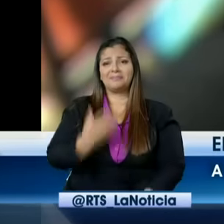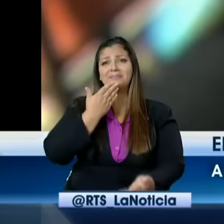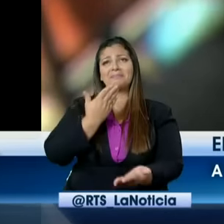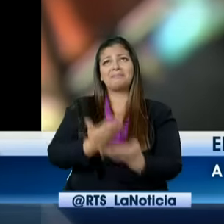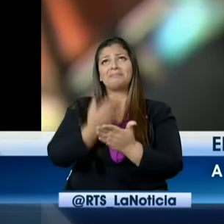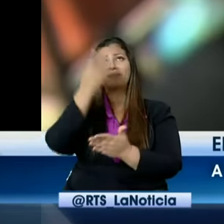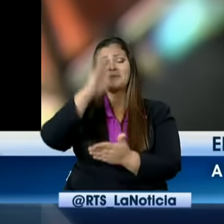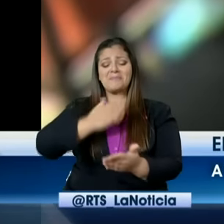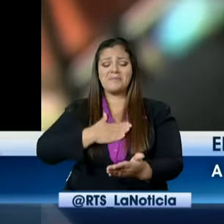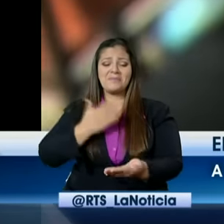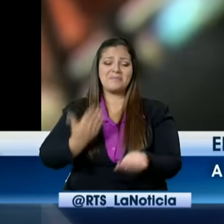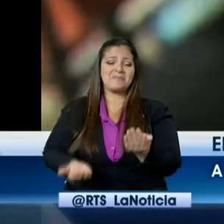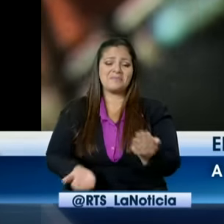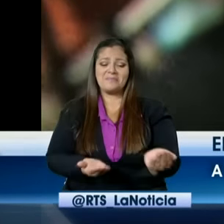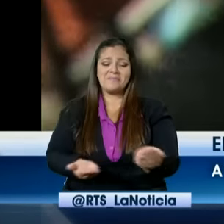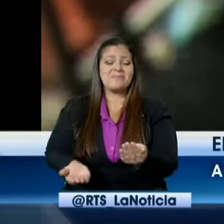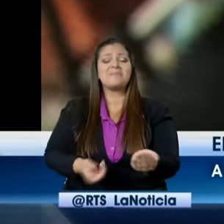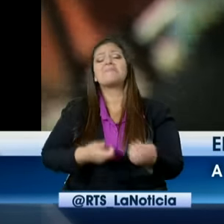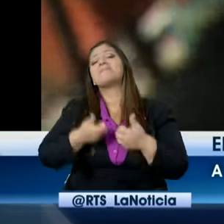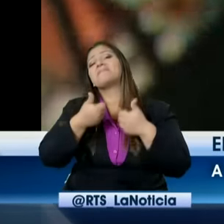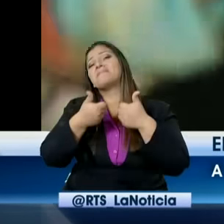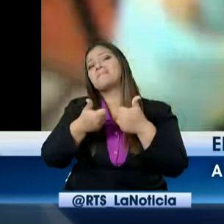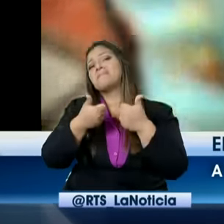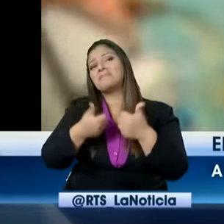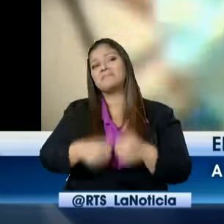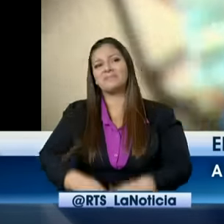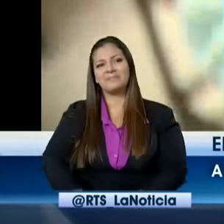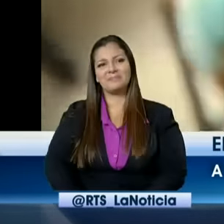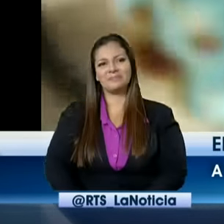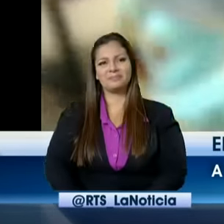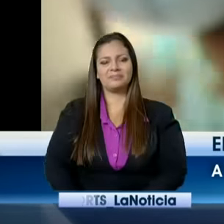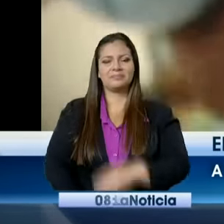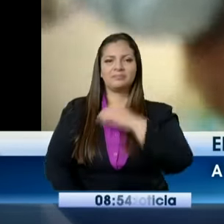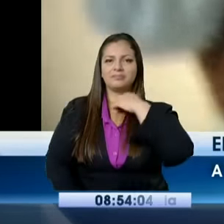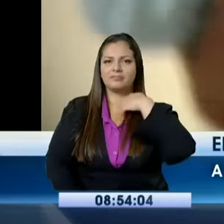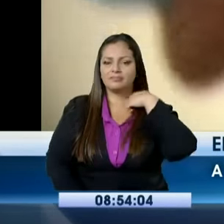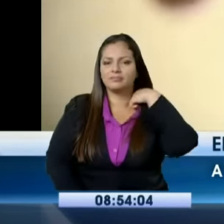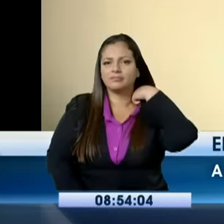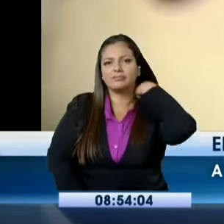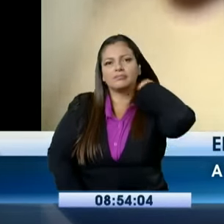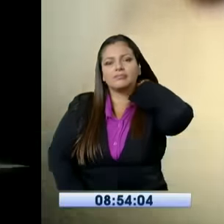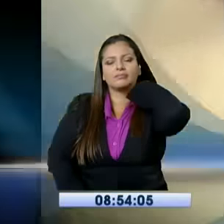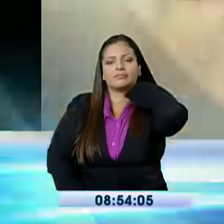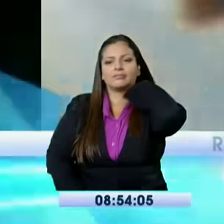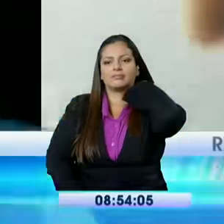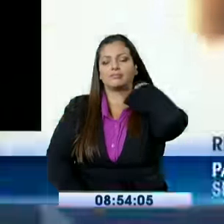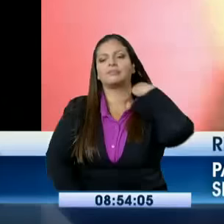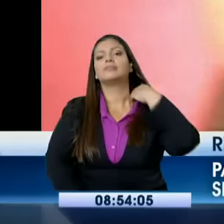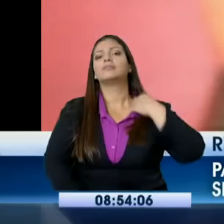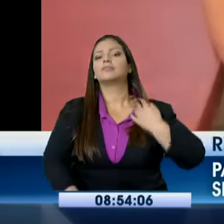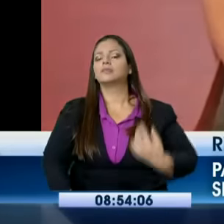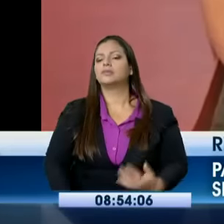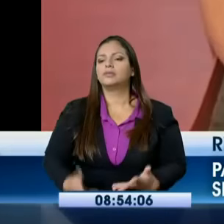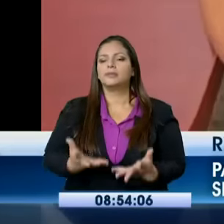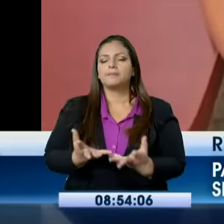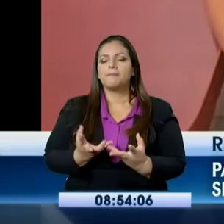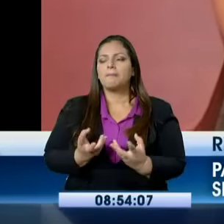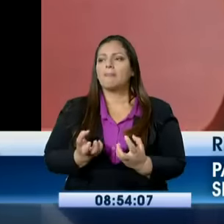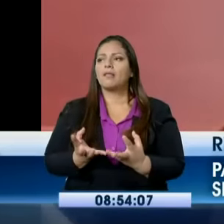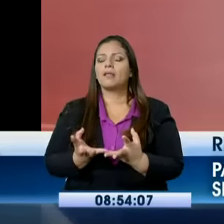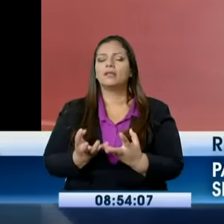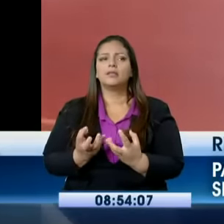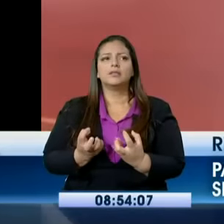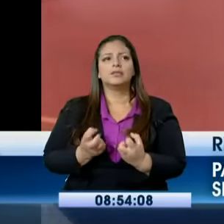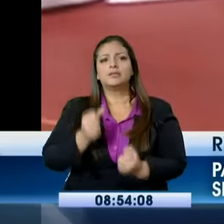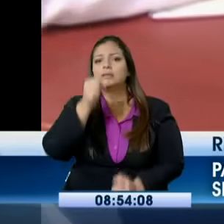asegura que cada vez que asciendan esas ganas desorbitadas por volver a lo mismo, buscará ayuda. Angélica quiere